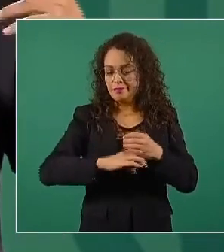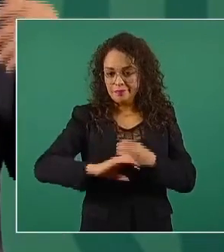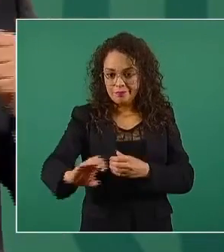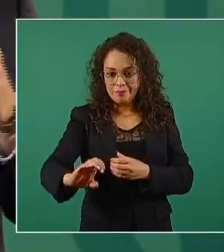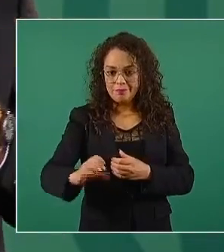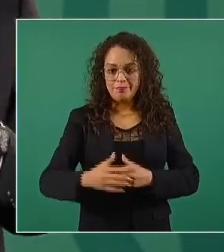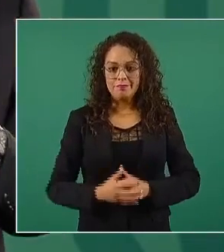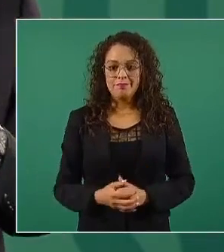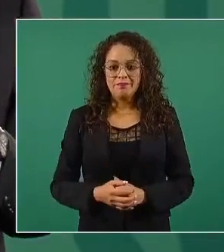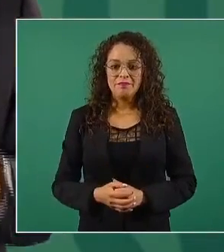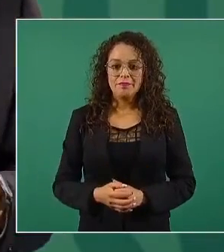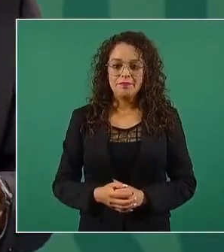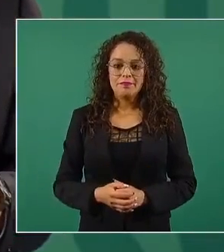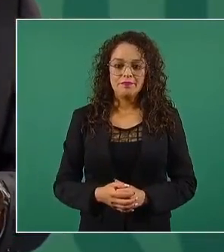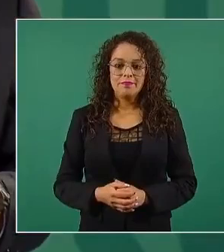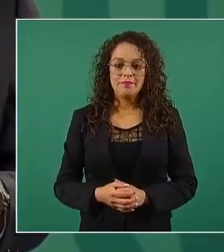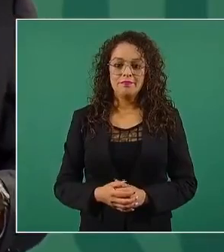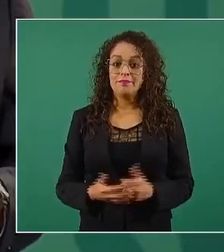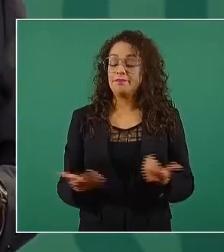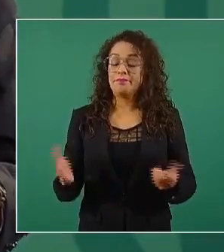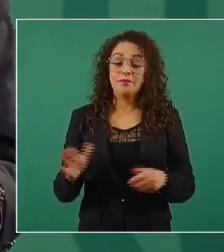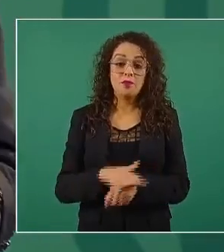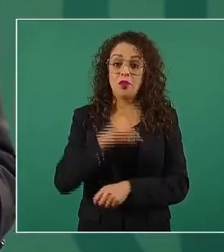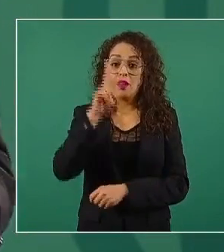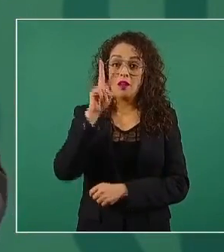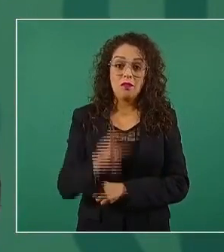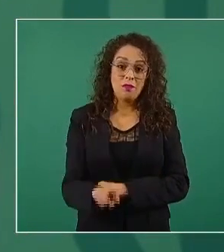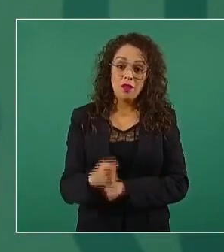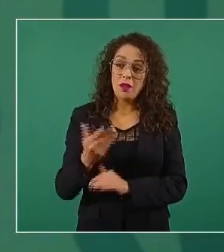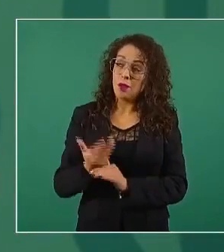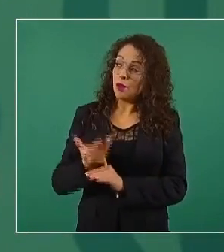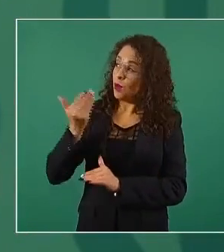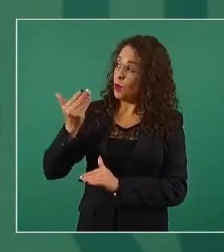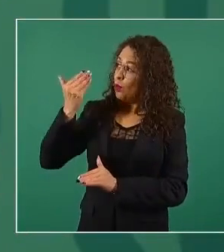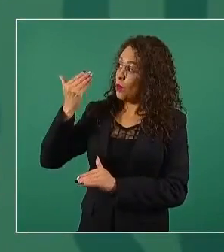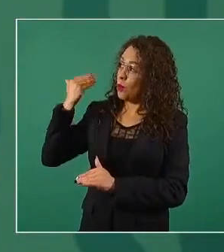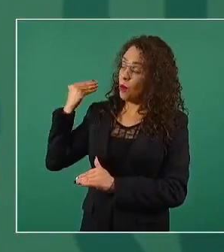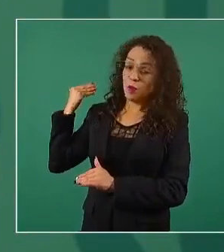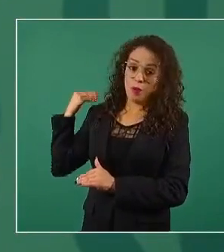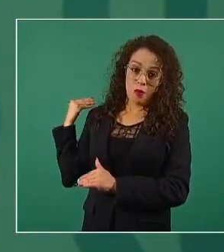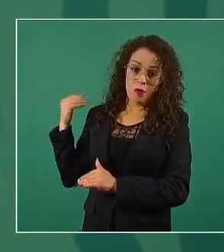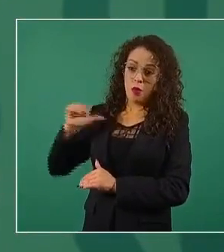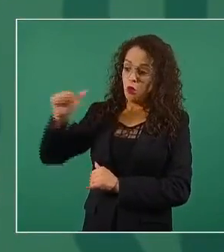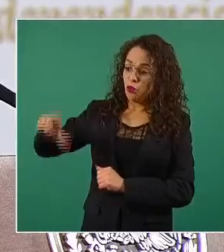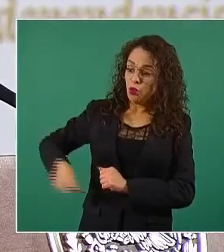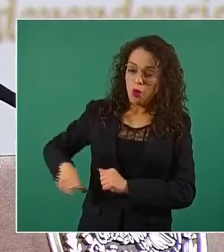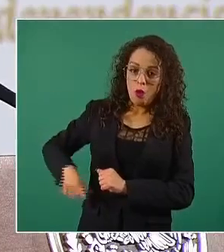una herencia de tantas que recibimos